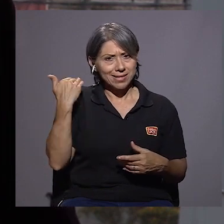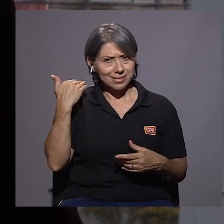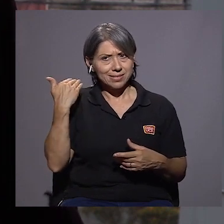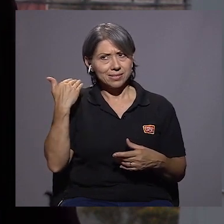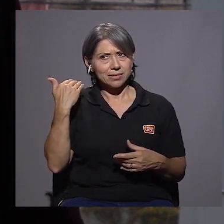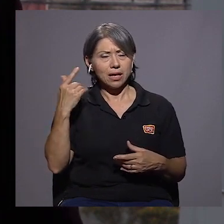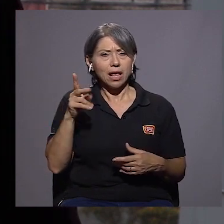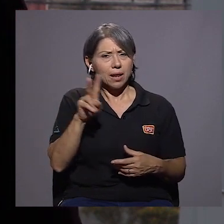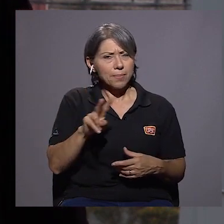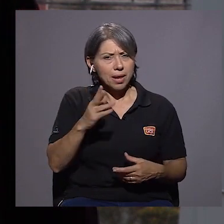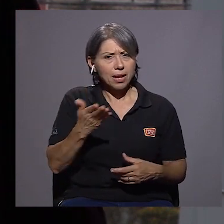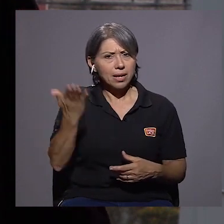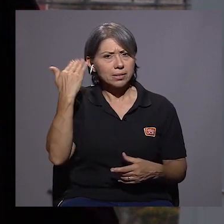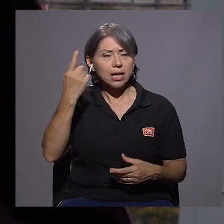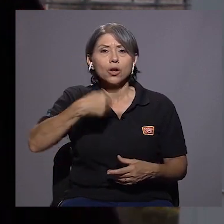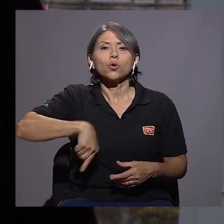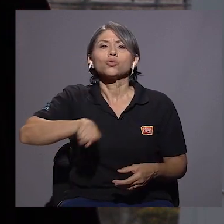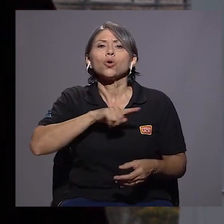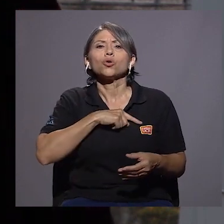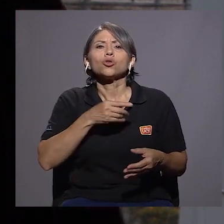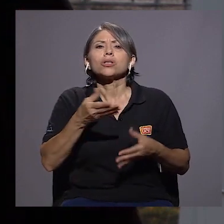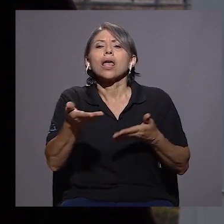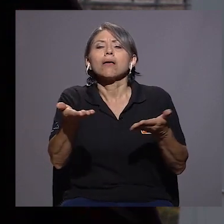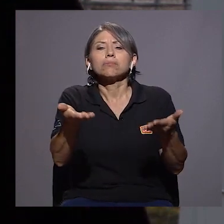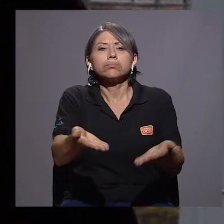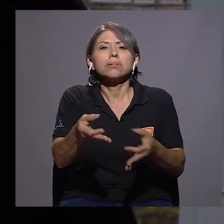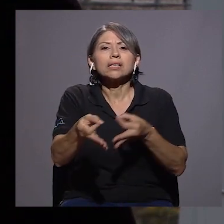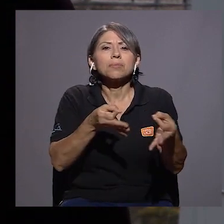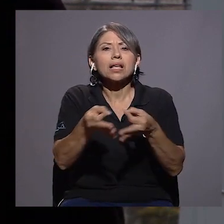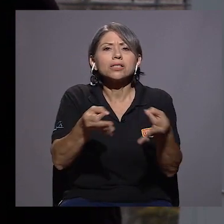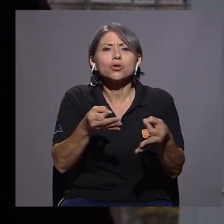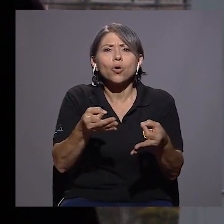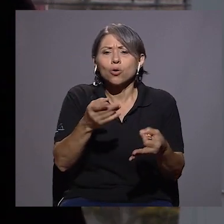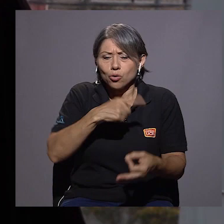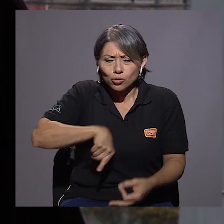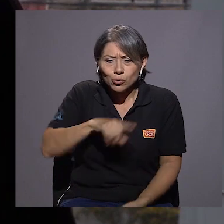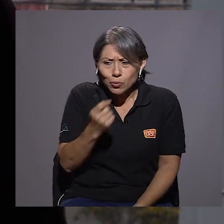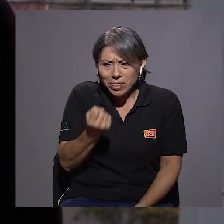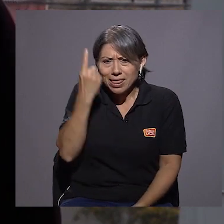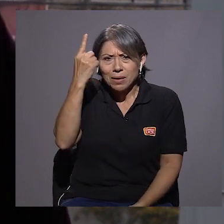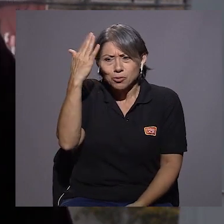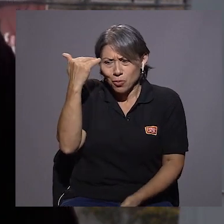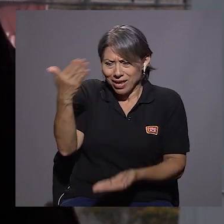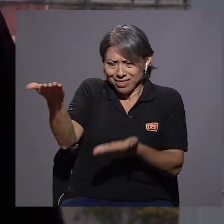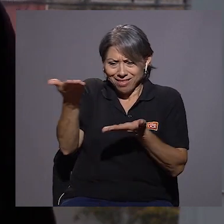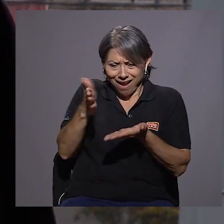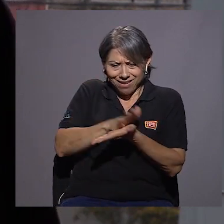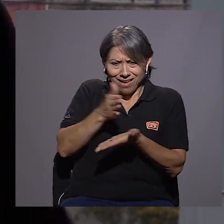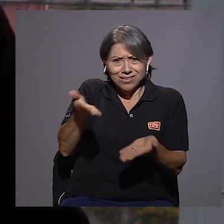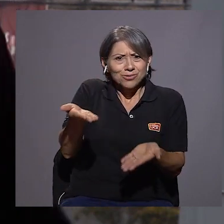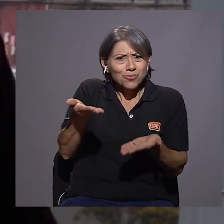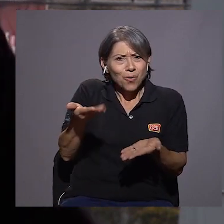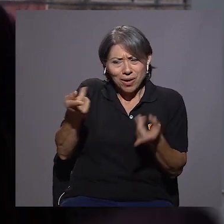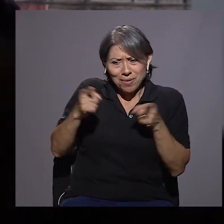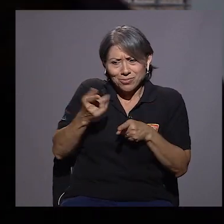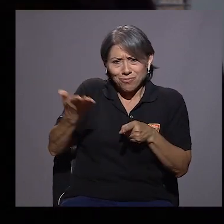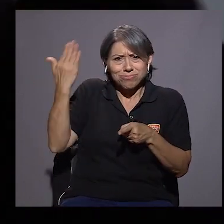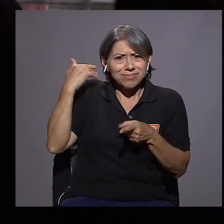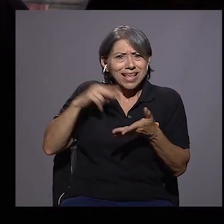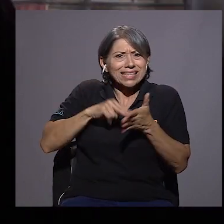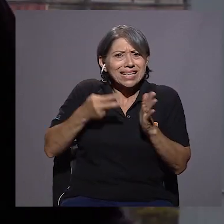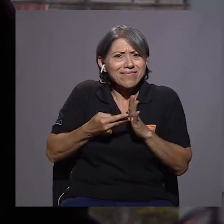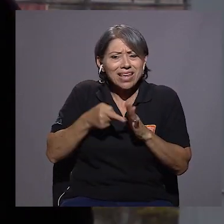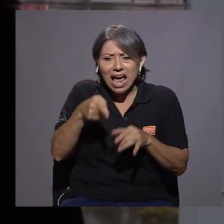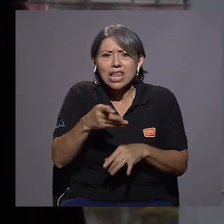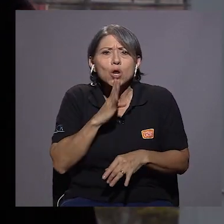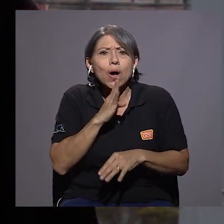jueves, el día viernes fue una explicación. No estamos entendiendo por qué nos traen esta jurisprudencia ni qué significa. ¿Por qué? Porque no